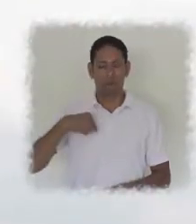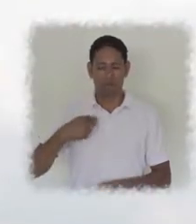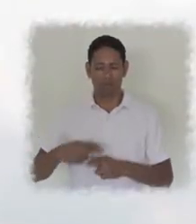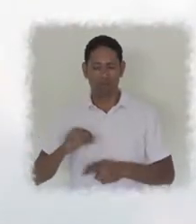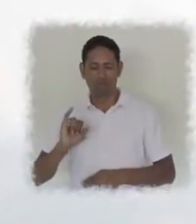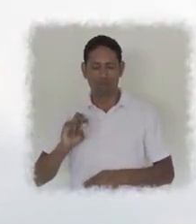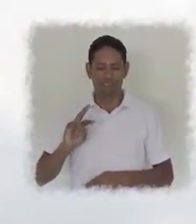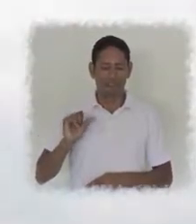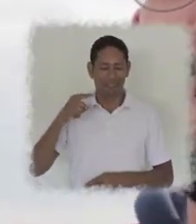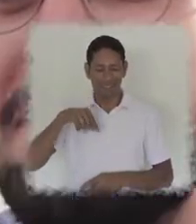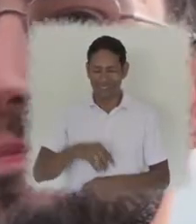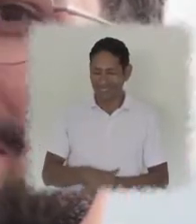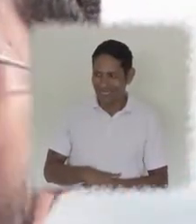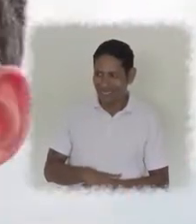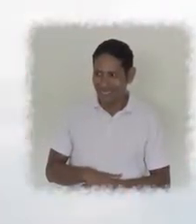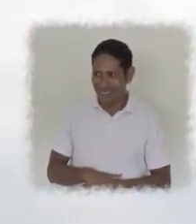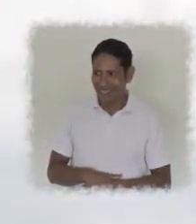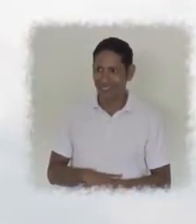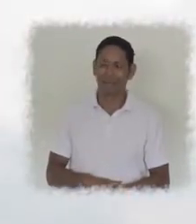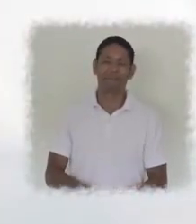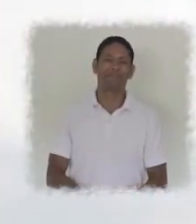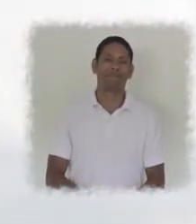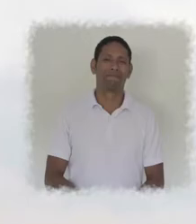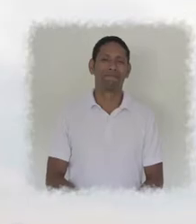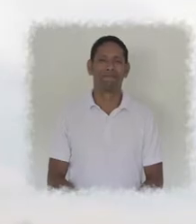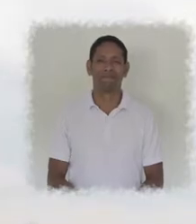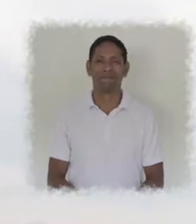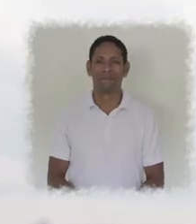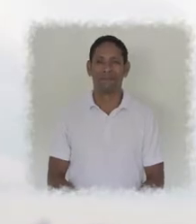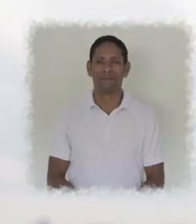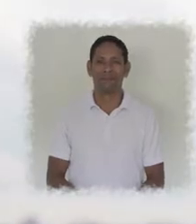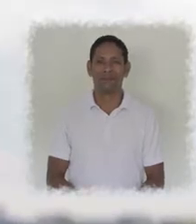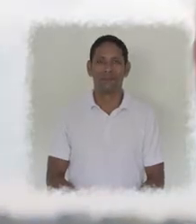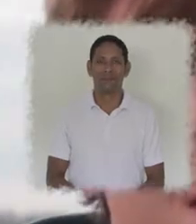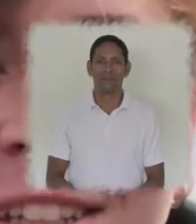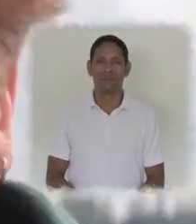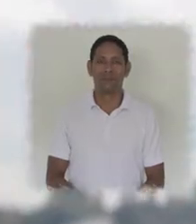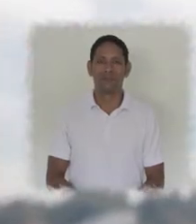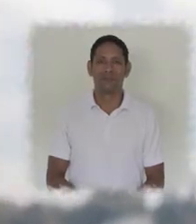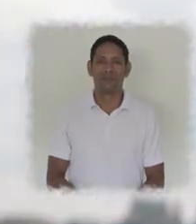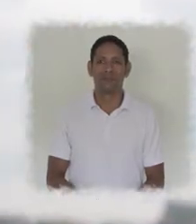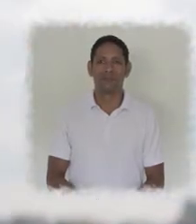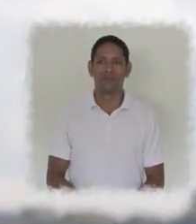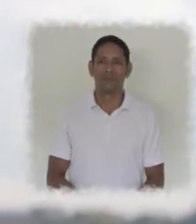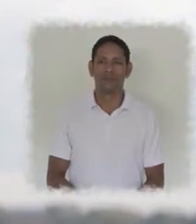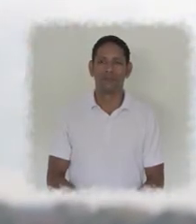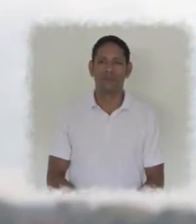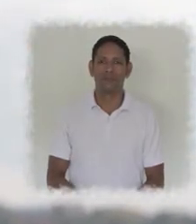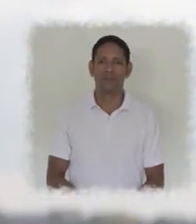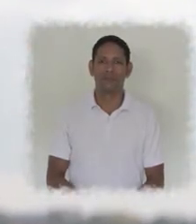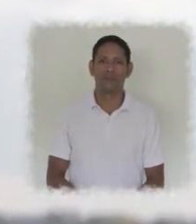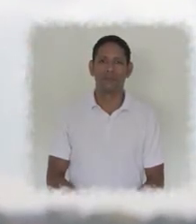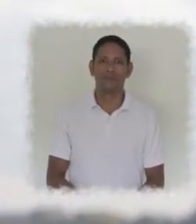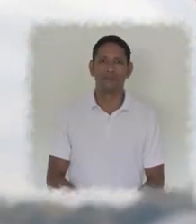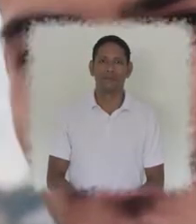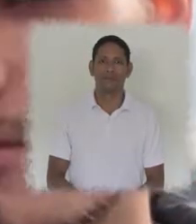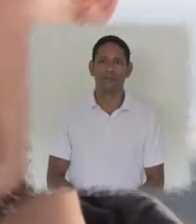Ivan from Spain. Felipe from Portugal. Denis from Russia. Mehdi from